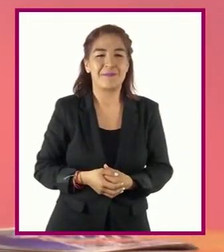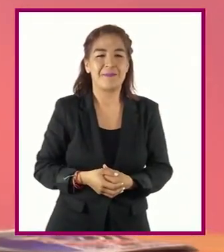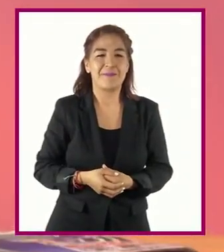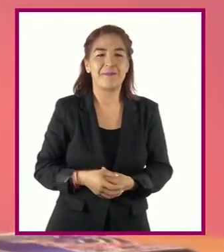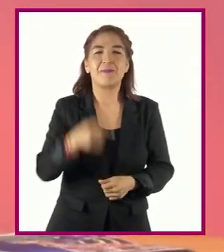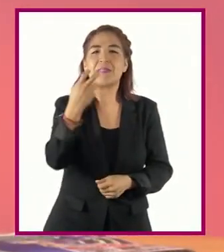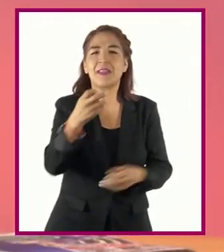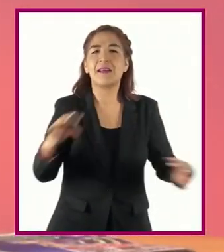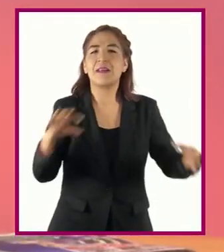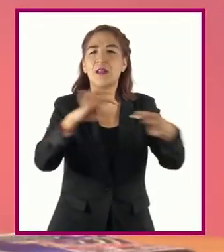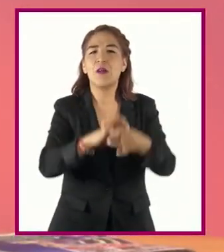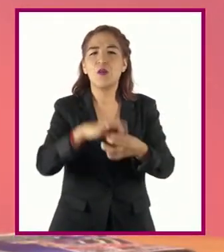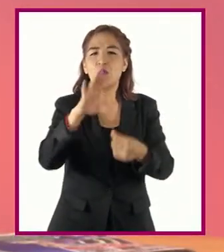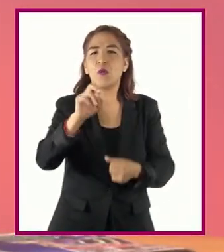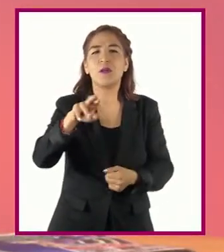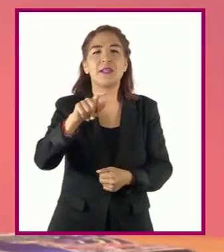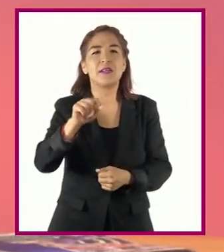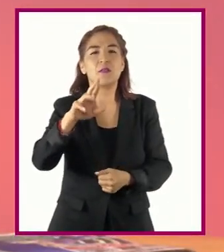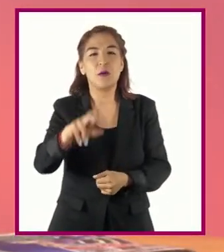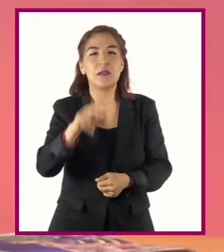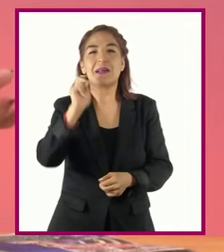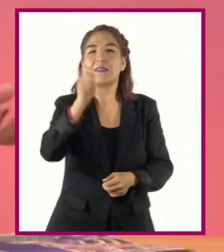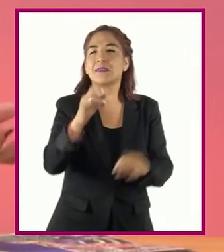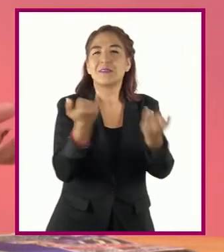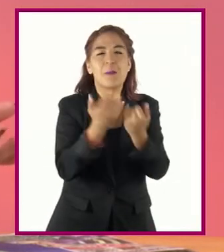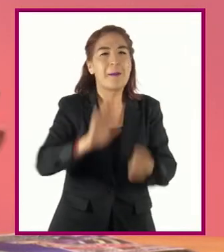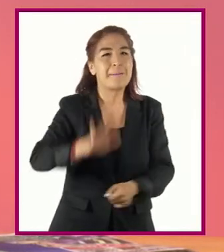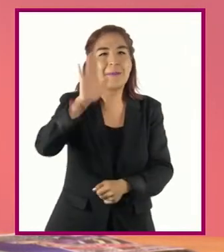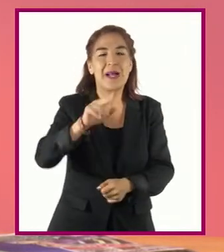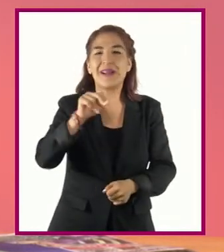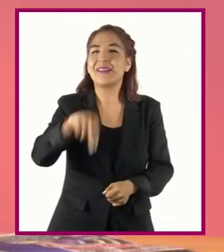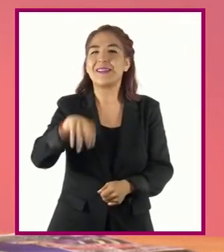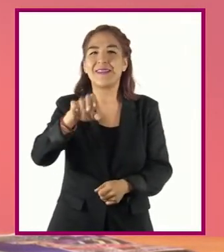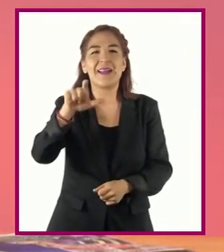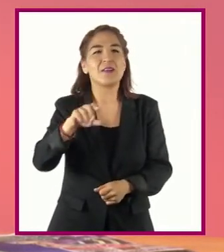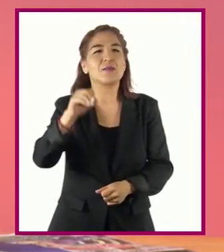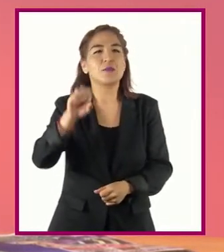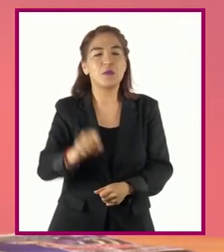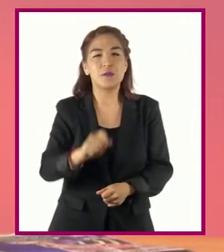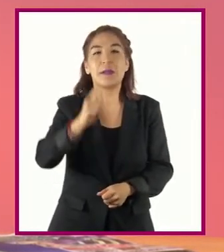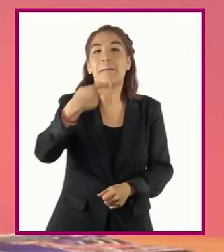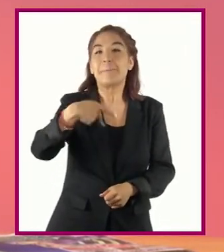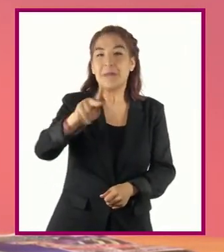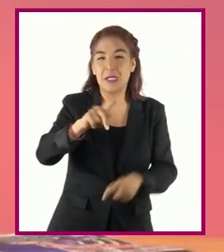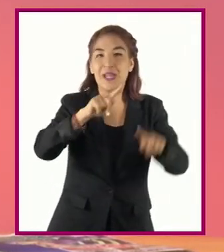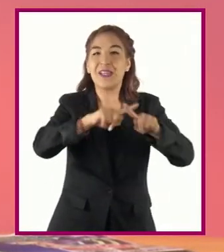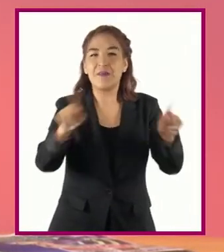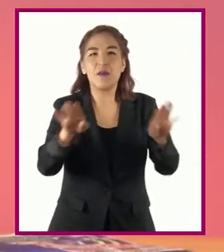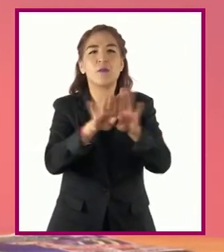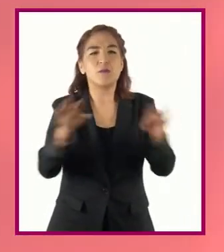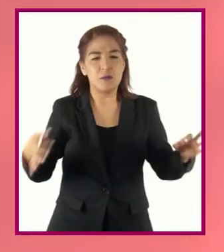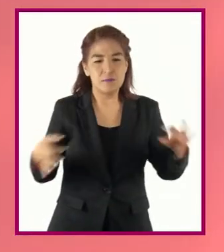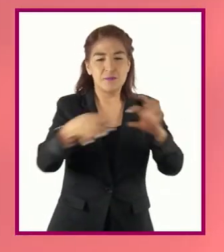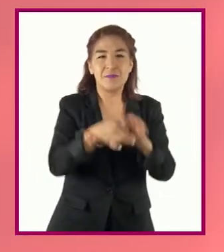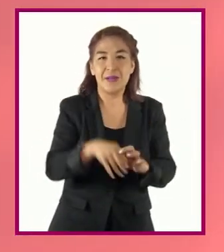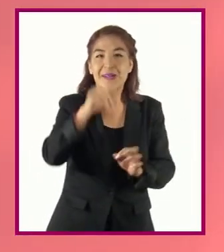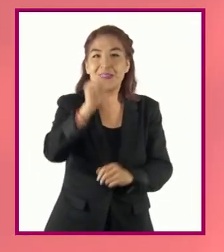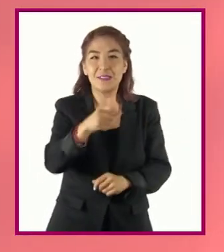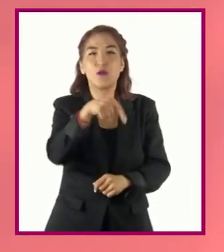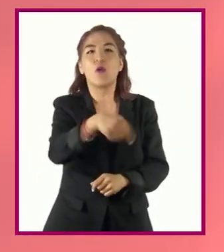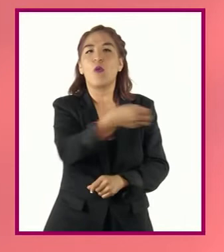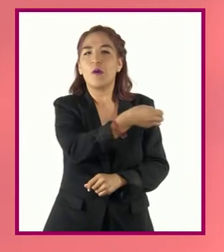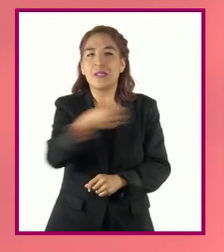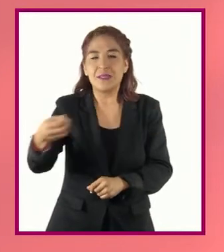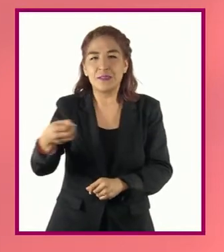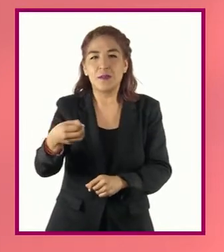Los conectores funcionan de manera parecida a los nexos, solo que en lugar de vincular partes de una